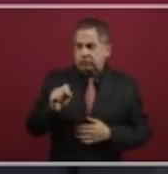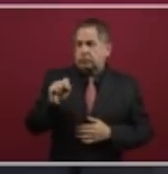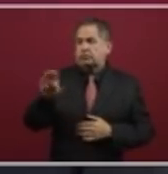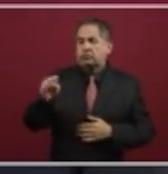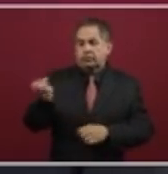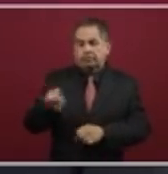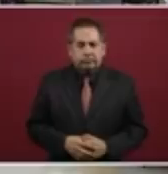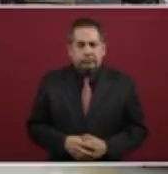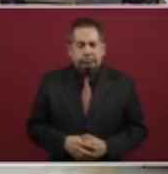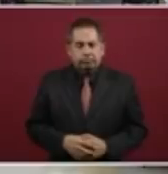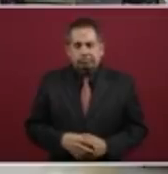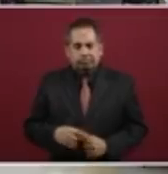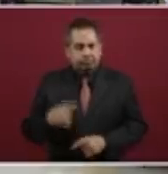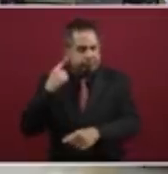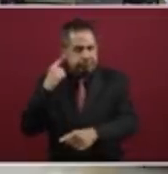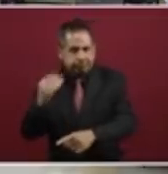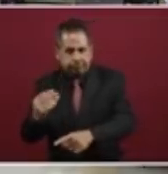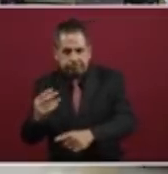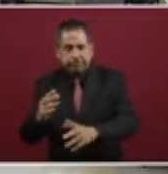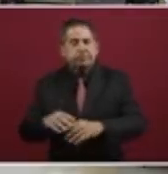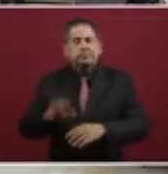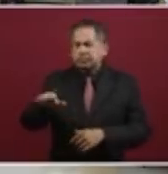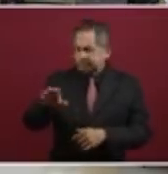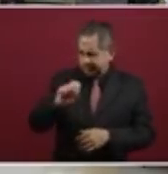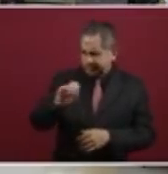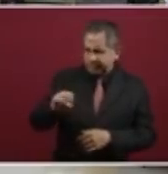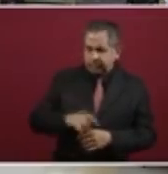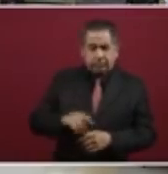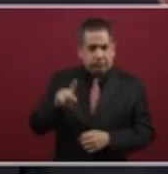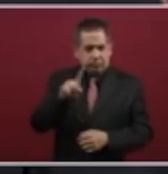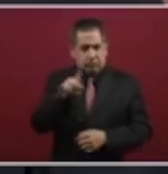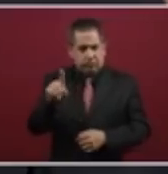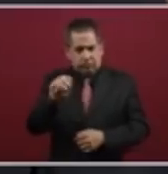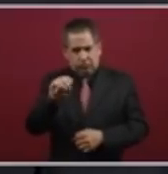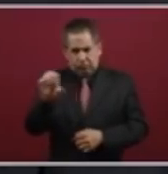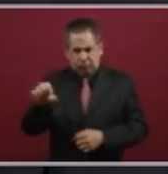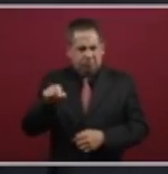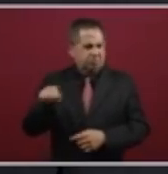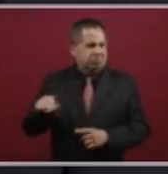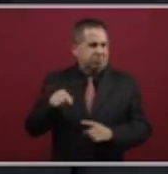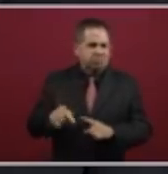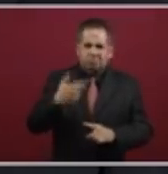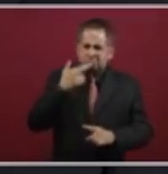de Gobernación. Sí, Zoé es uno de los mejores